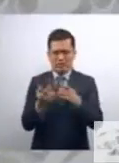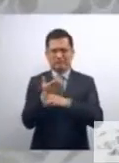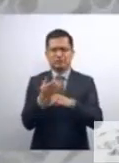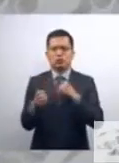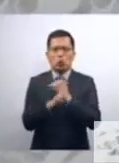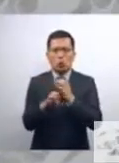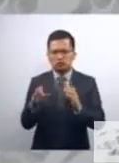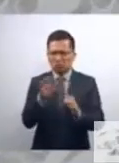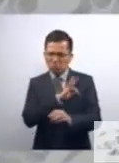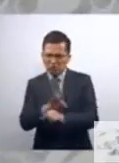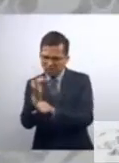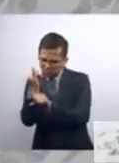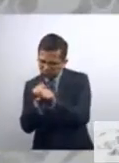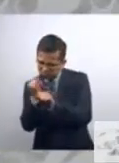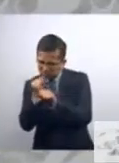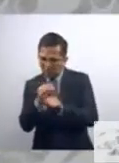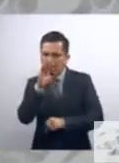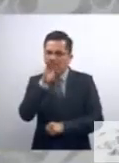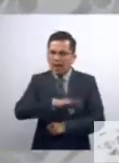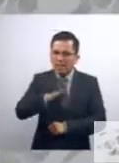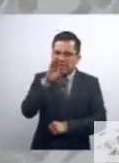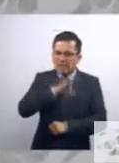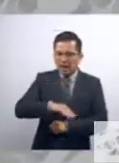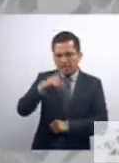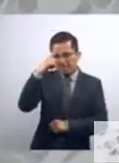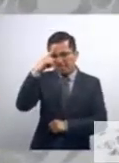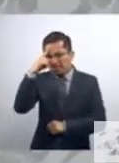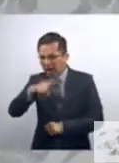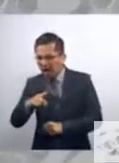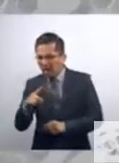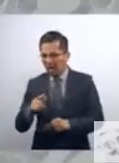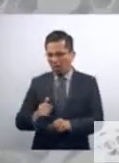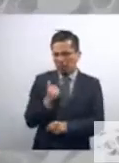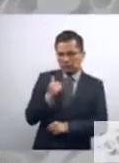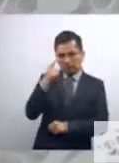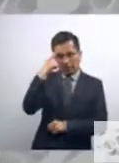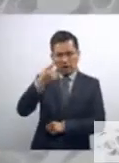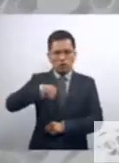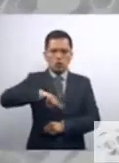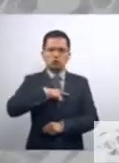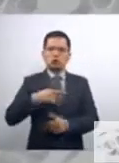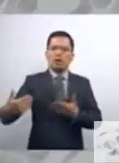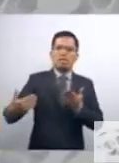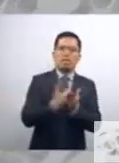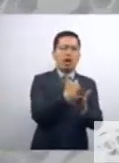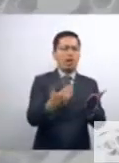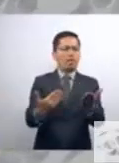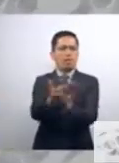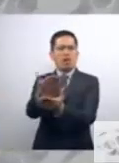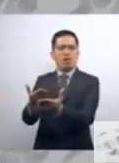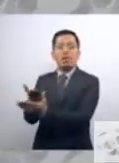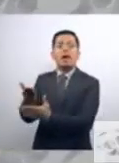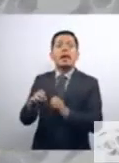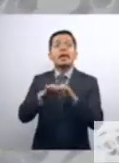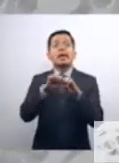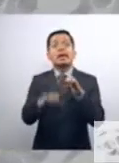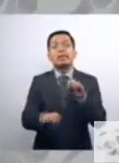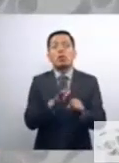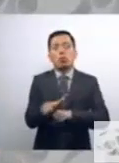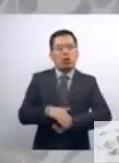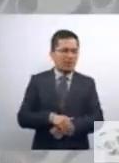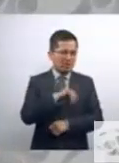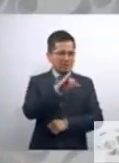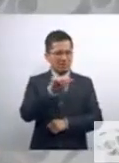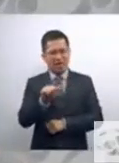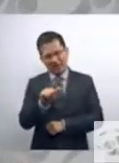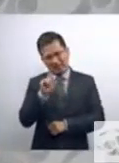físico. Hablo de la inteligencia artificial. Gracias a ella, podemos llevar a cabo esta sesión, tener herramientas para el